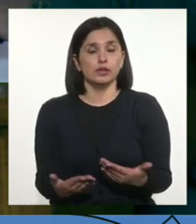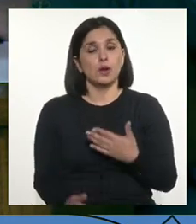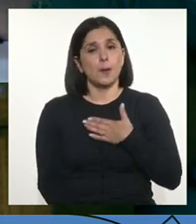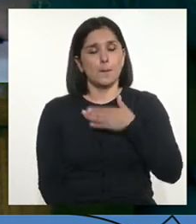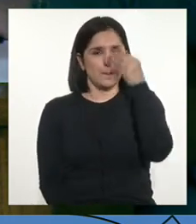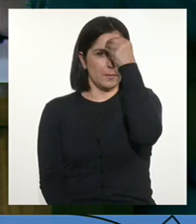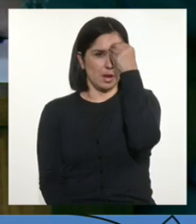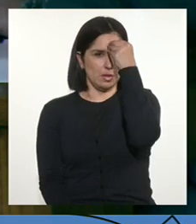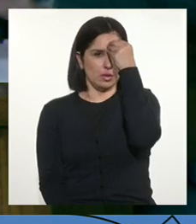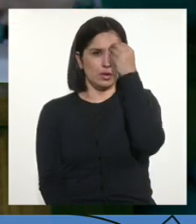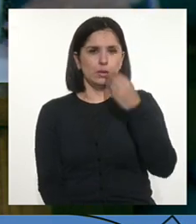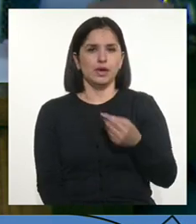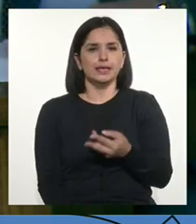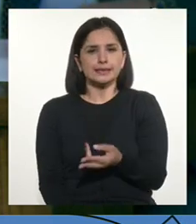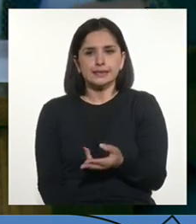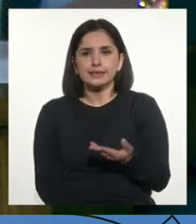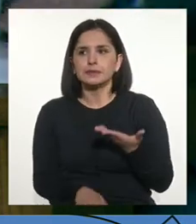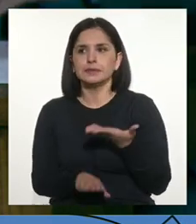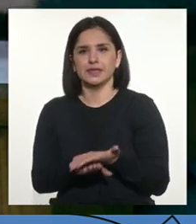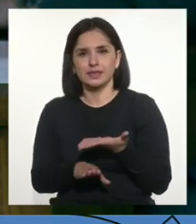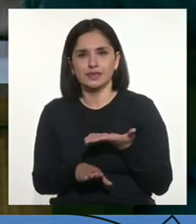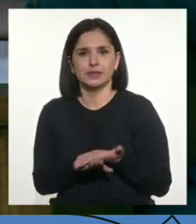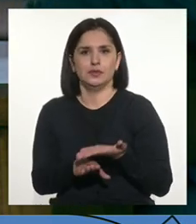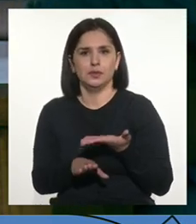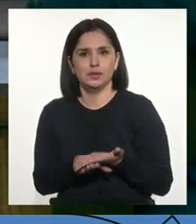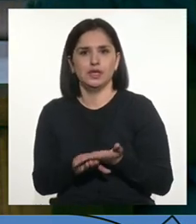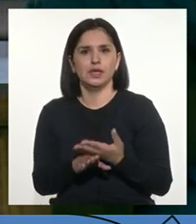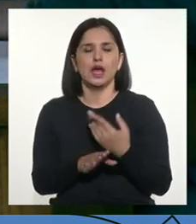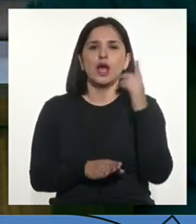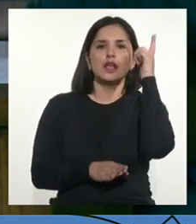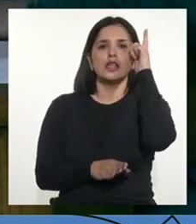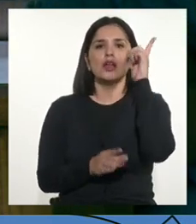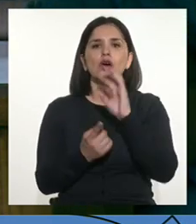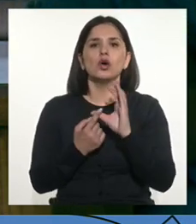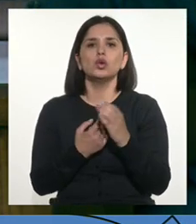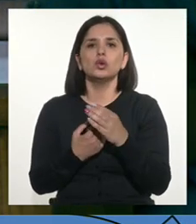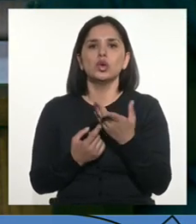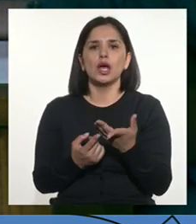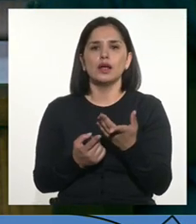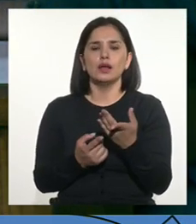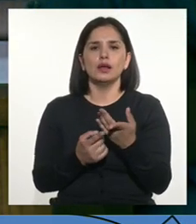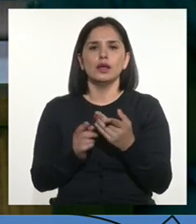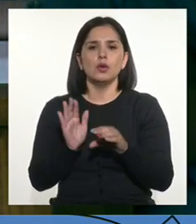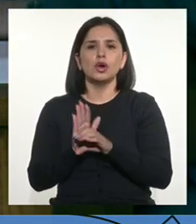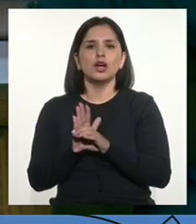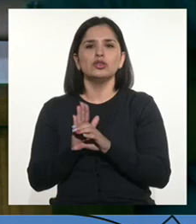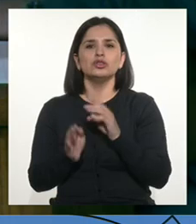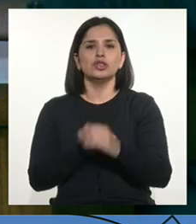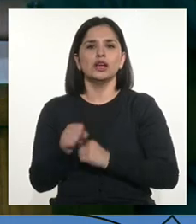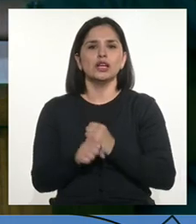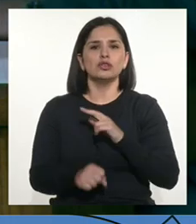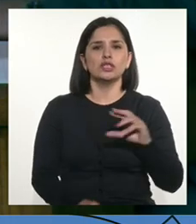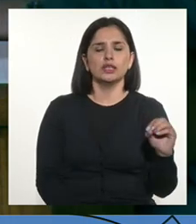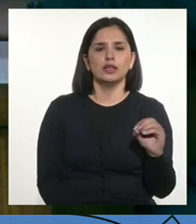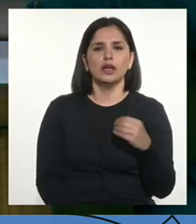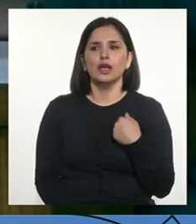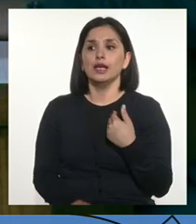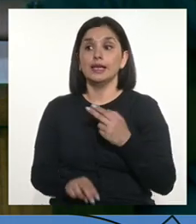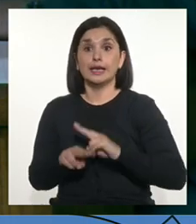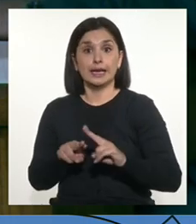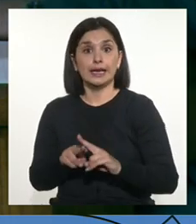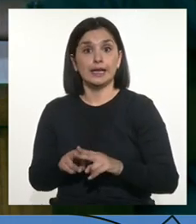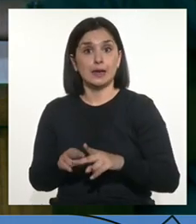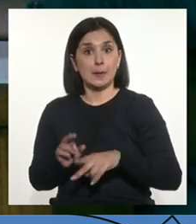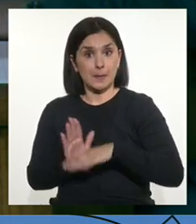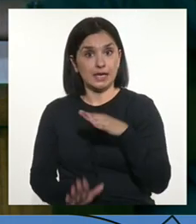preocupa que se insista en esta lógica cultural que se ha instalado en virtud de la conclusión del 80 que la legislación que realmente